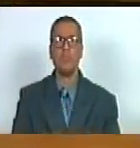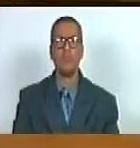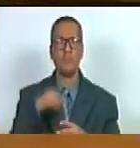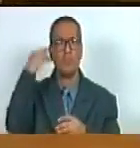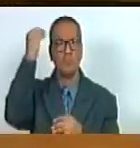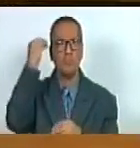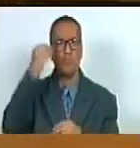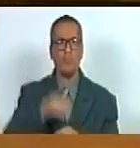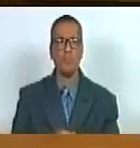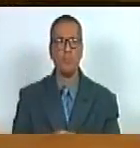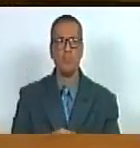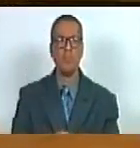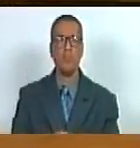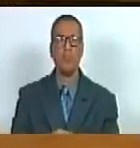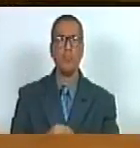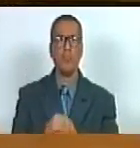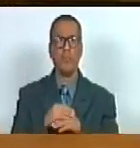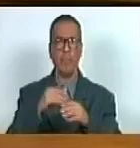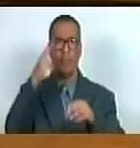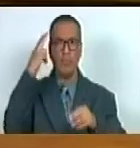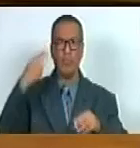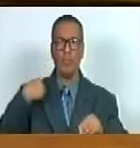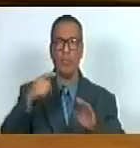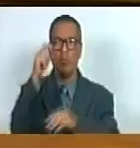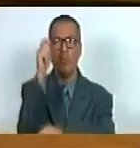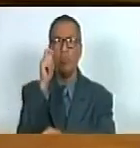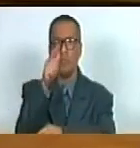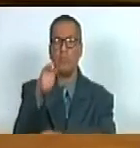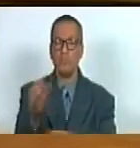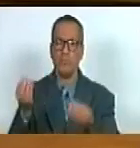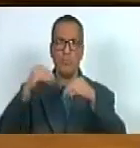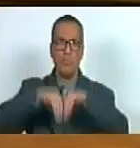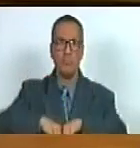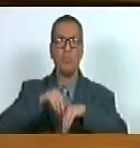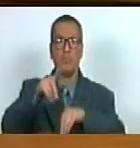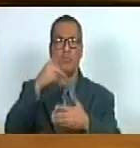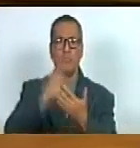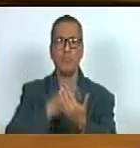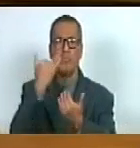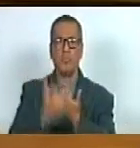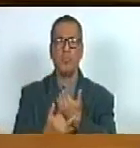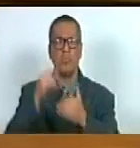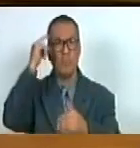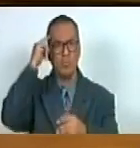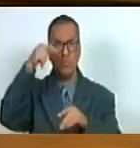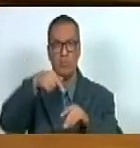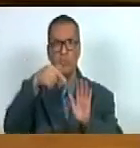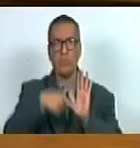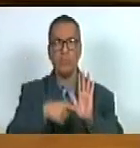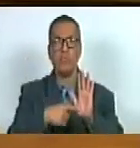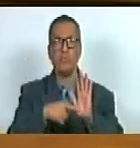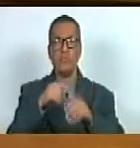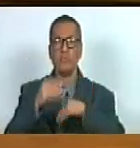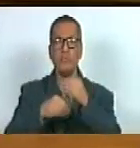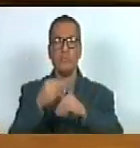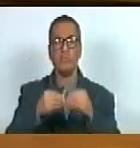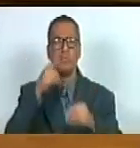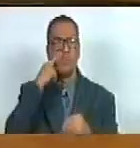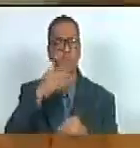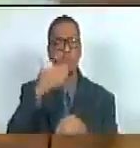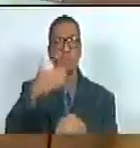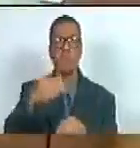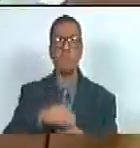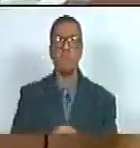consideración las honorables diputadas y diputados que estén de acuerdo con el proyecto de orden del día presentado si no se manifestaron con la ciudad de